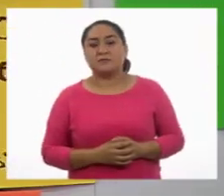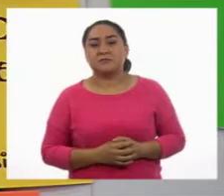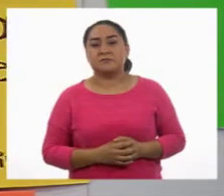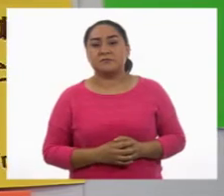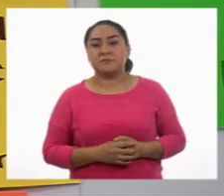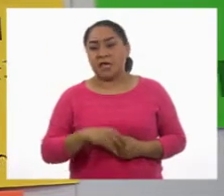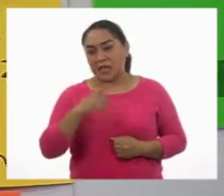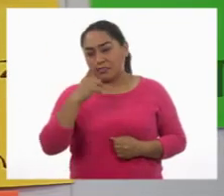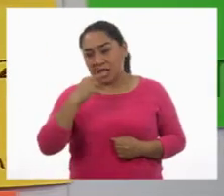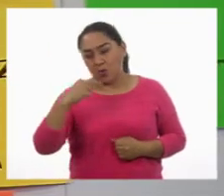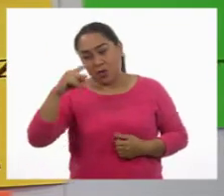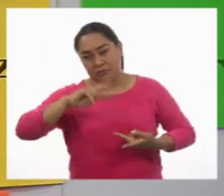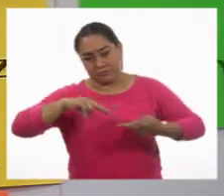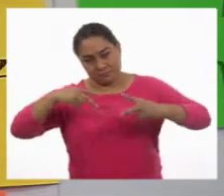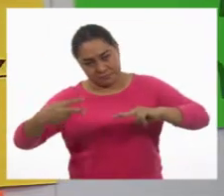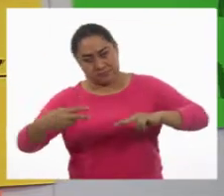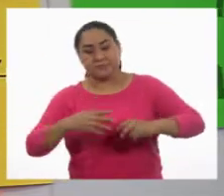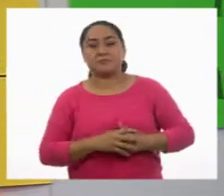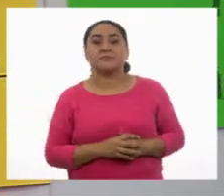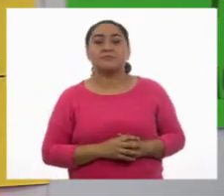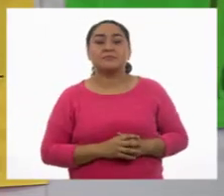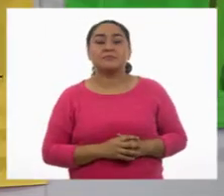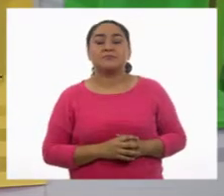defunción, si fuera el caso,